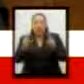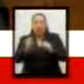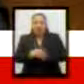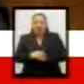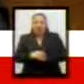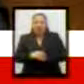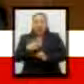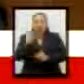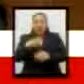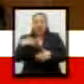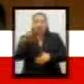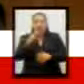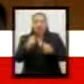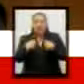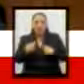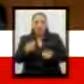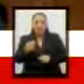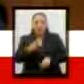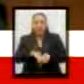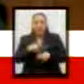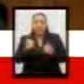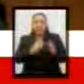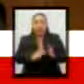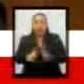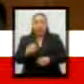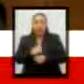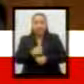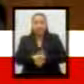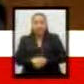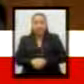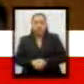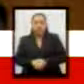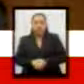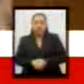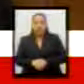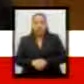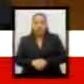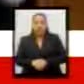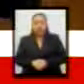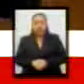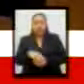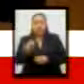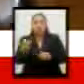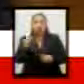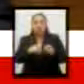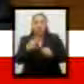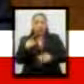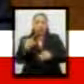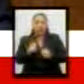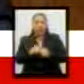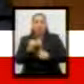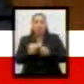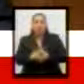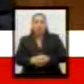temas para buscarle la solución, una buena planificación, una buena estrategia. Segundo, cómo lo vamos a implementar para llevarlo al